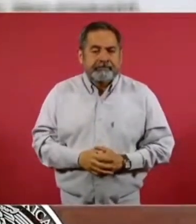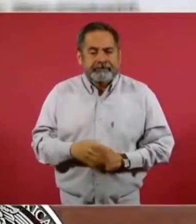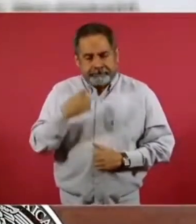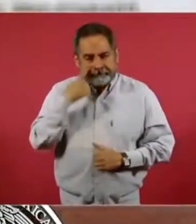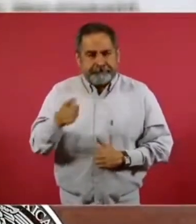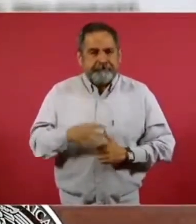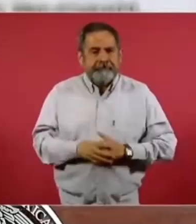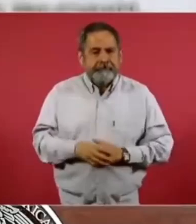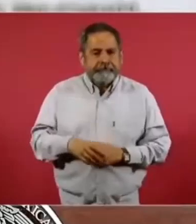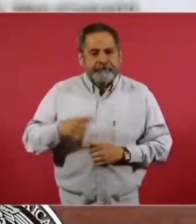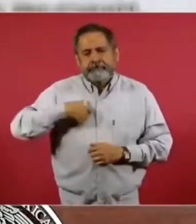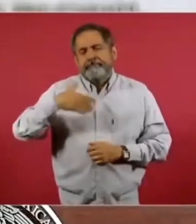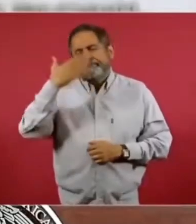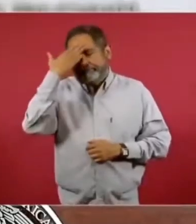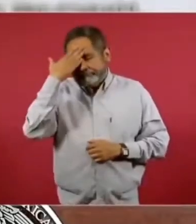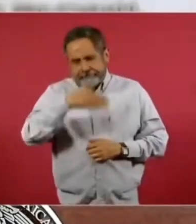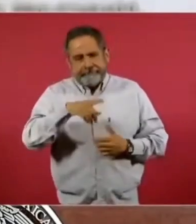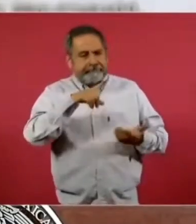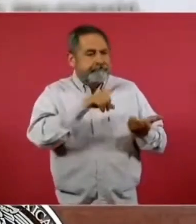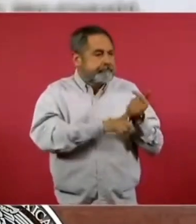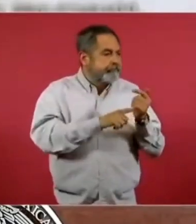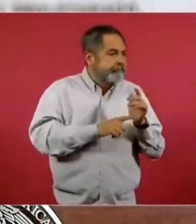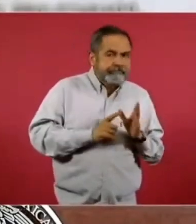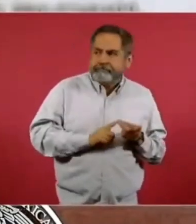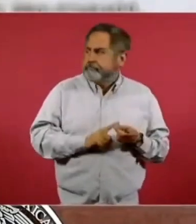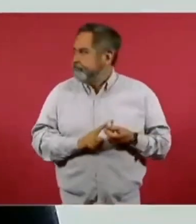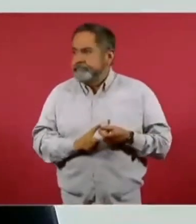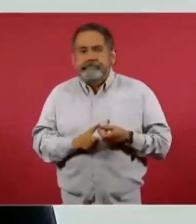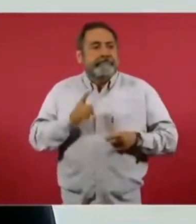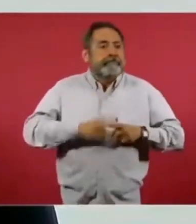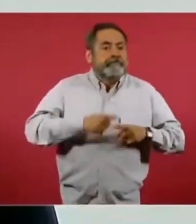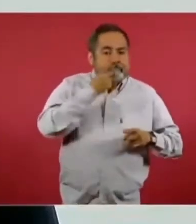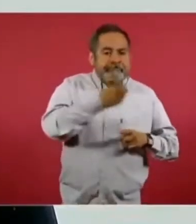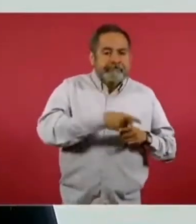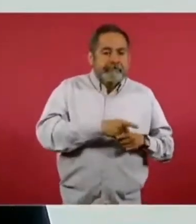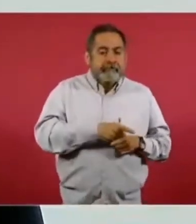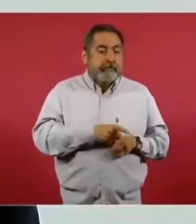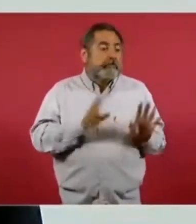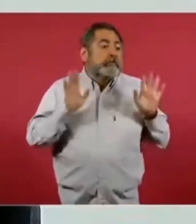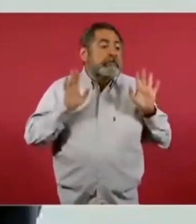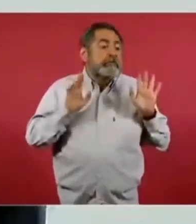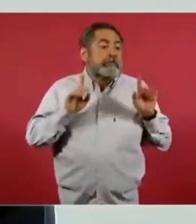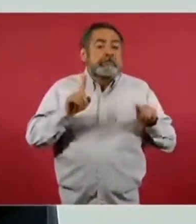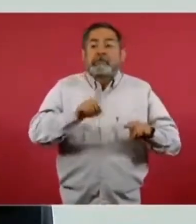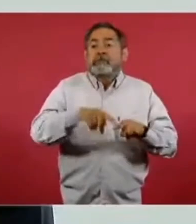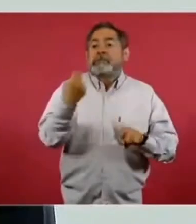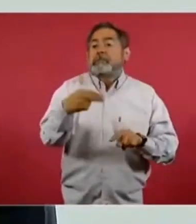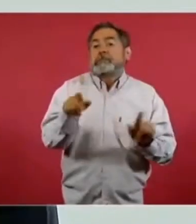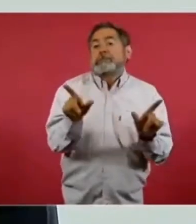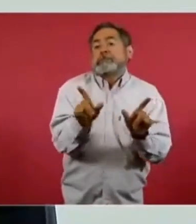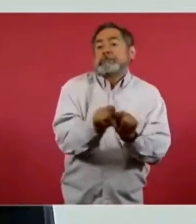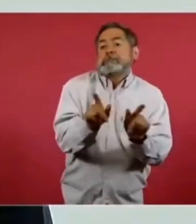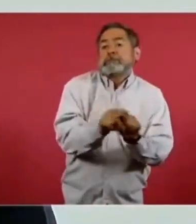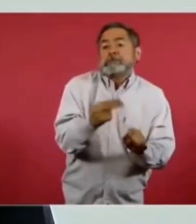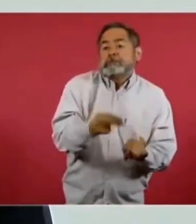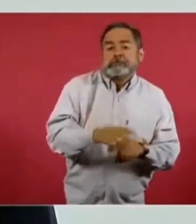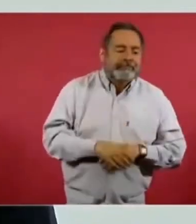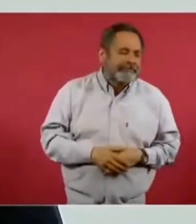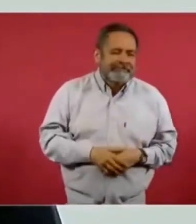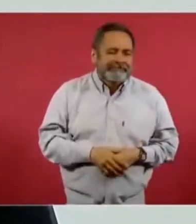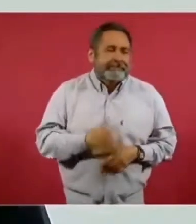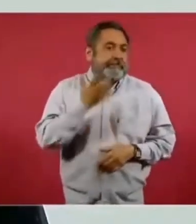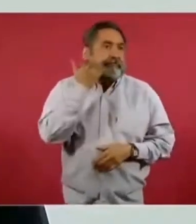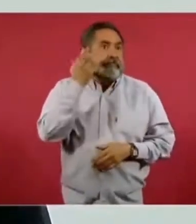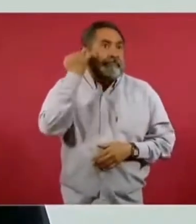miren, ya sabemos de dónde sacan a veces sus fuentes son anónimas, a veces son fuentes de los deseos, ya